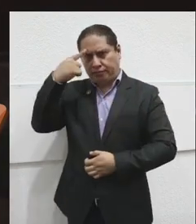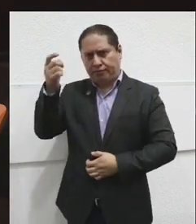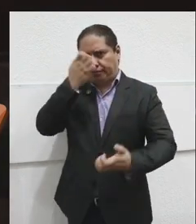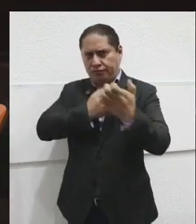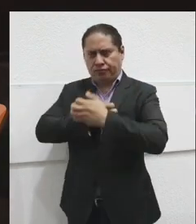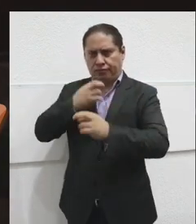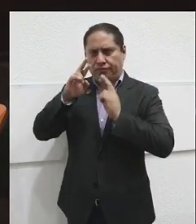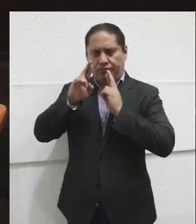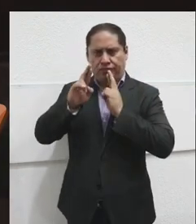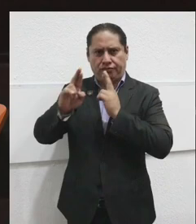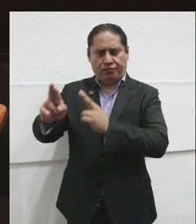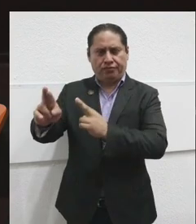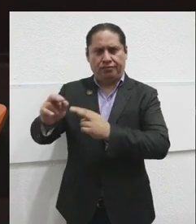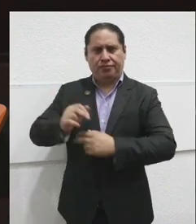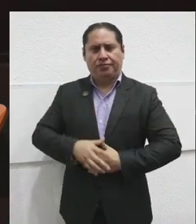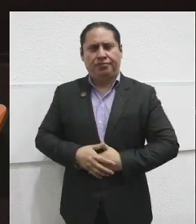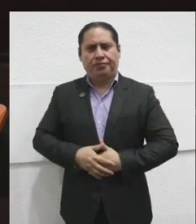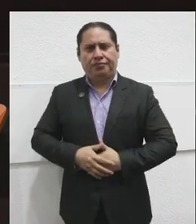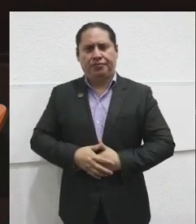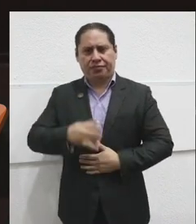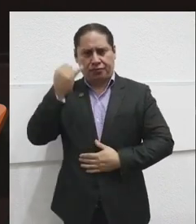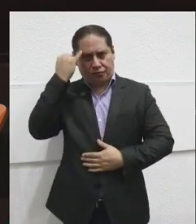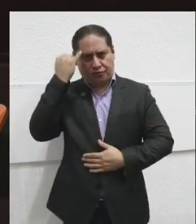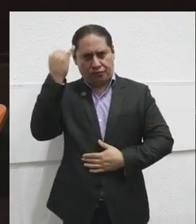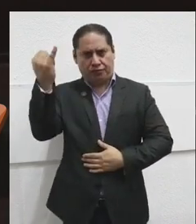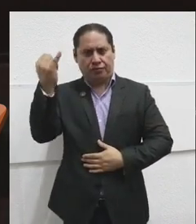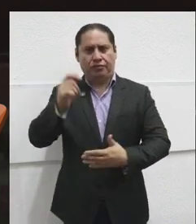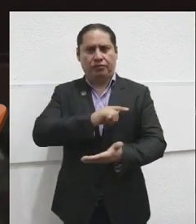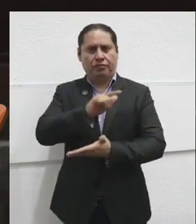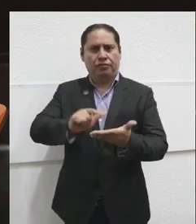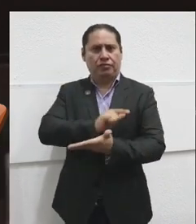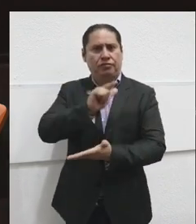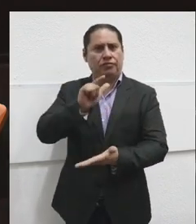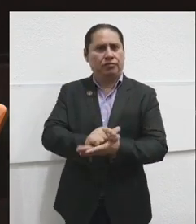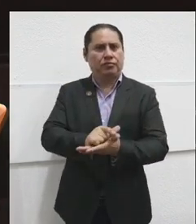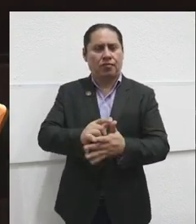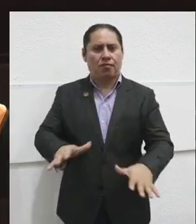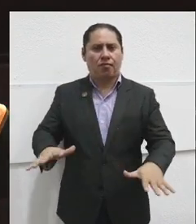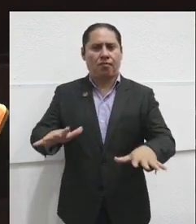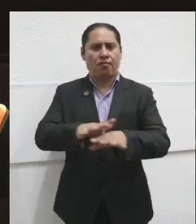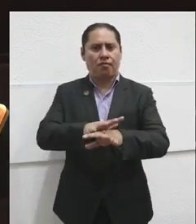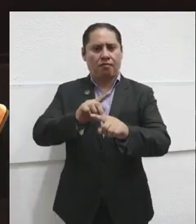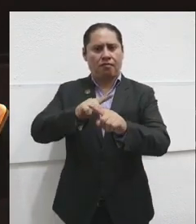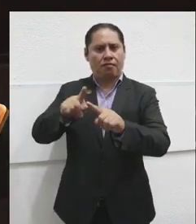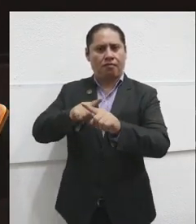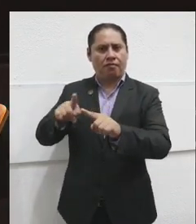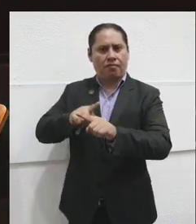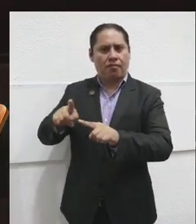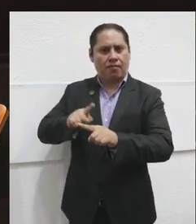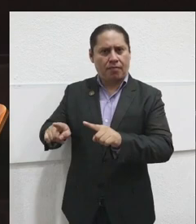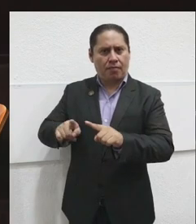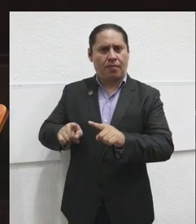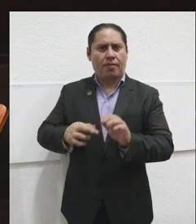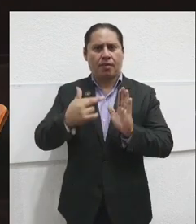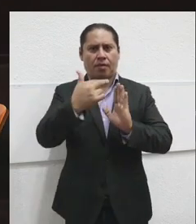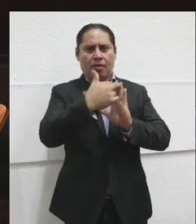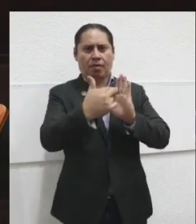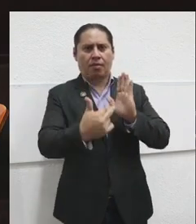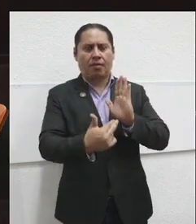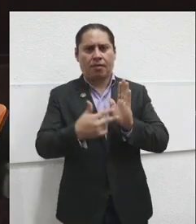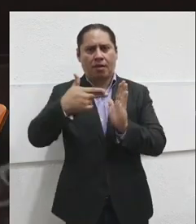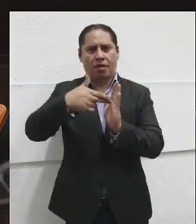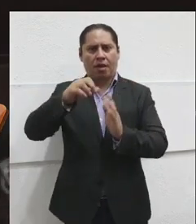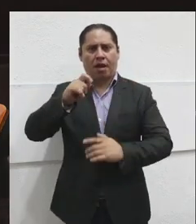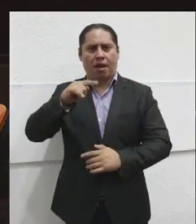su estudio y dictamen la iniciativa de decreto por el que se reforman diversas disposiciones del Código de